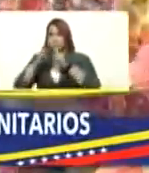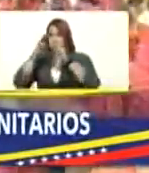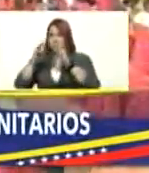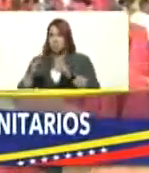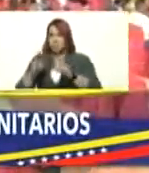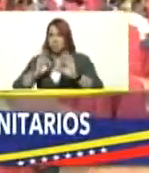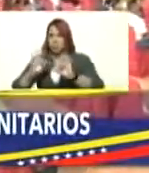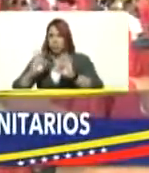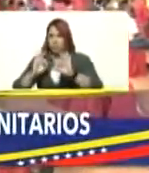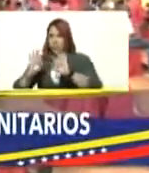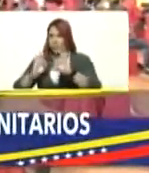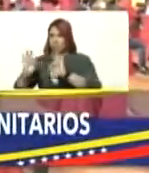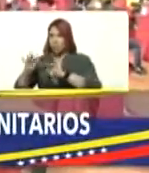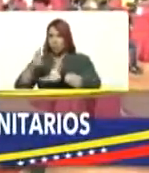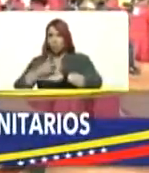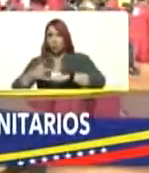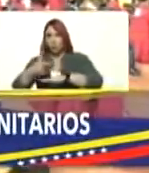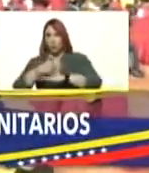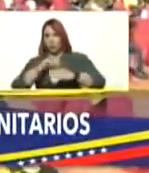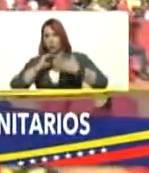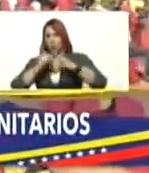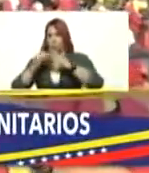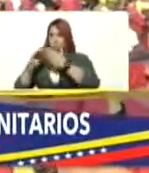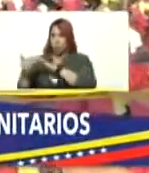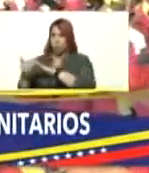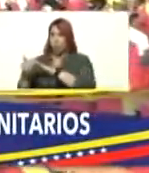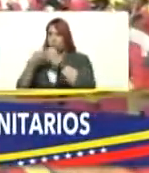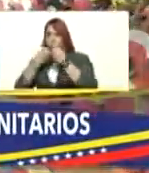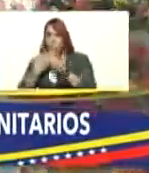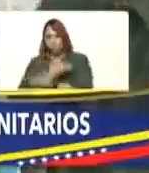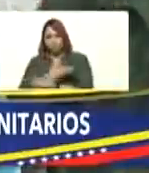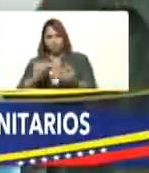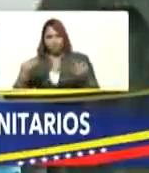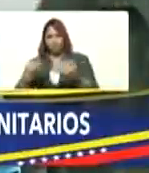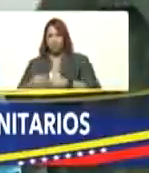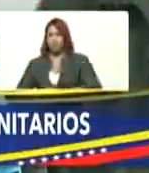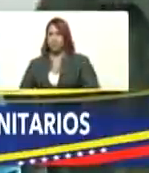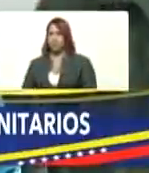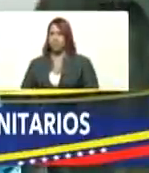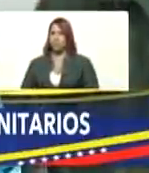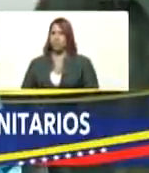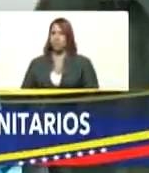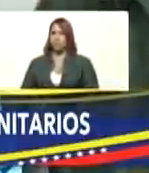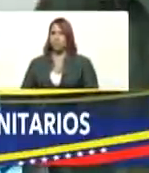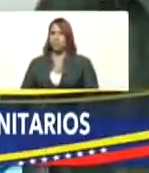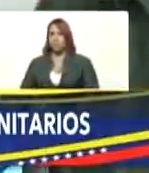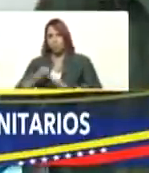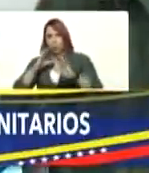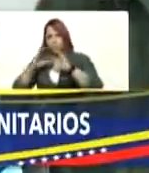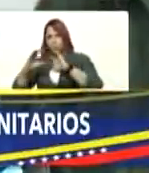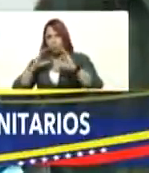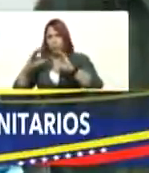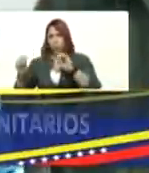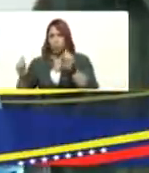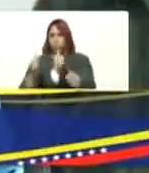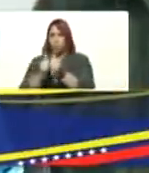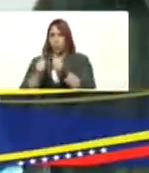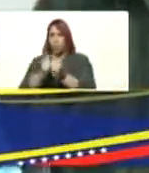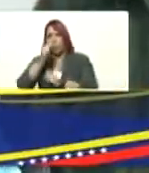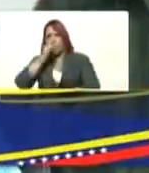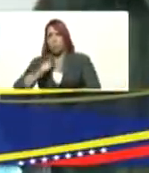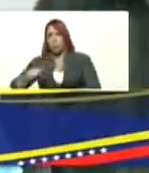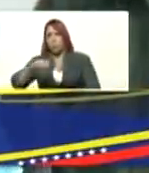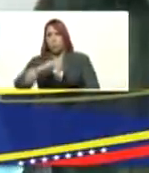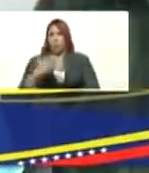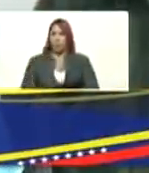metodología de los gobiernos comunitarios, bueno, excelente, excelente. Esa comunicación con el pueblo es muy